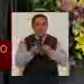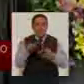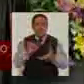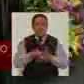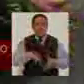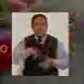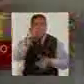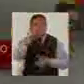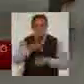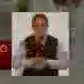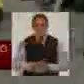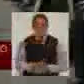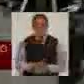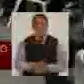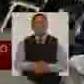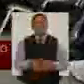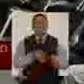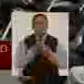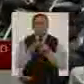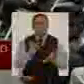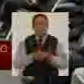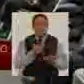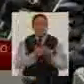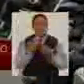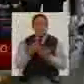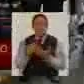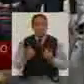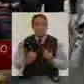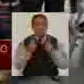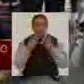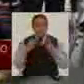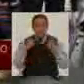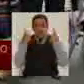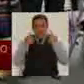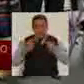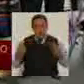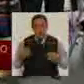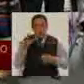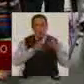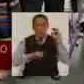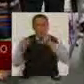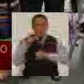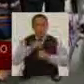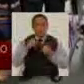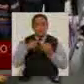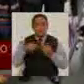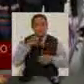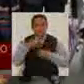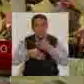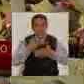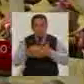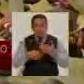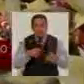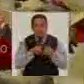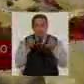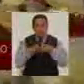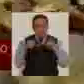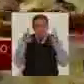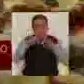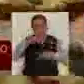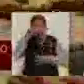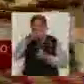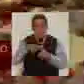el Perú. Manifestó que la propuesta tiene entre sus objetivos la organización de los productores y el apoyo técnico y